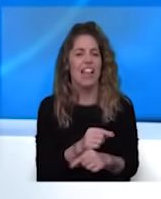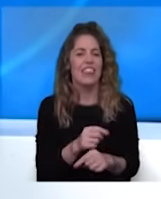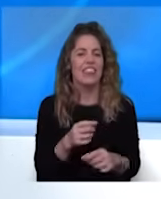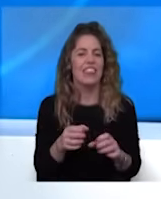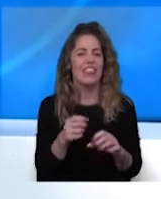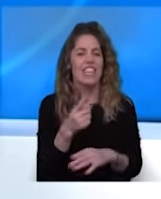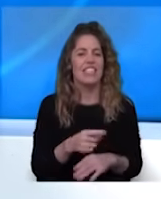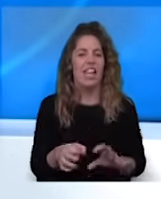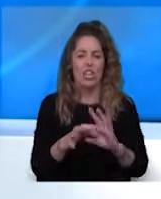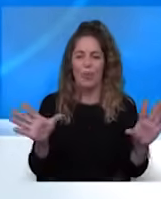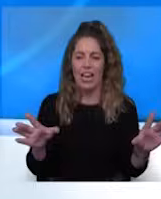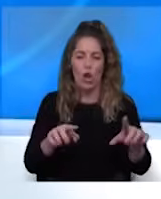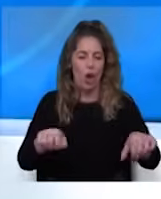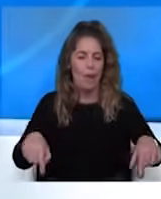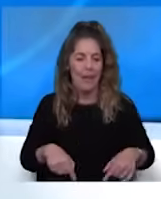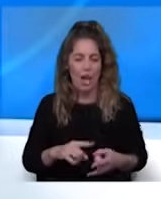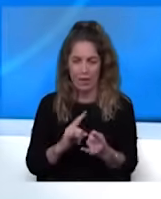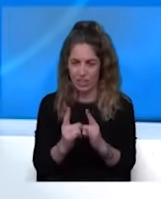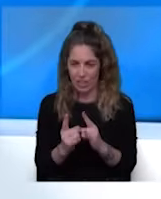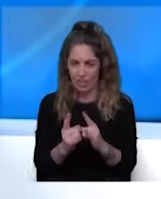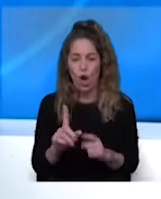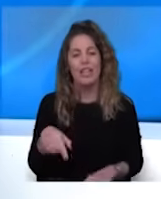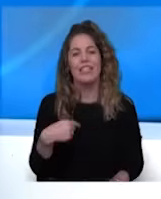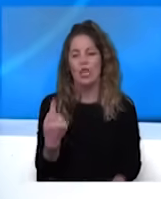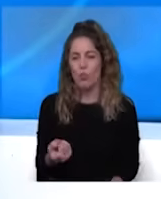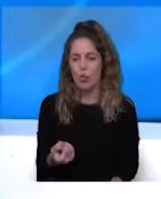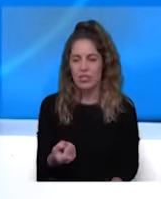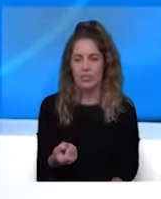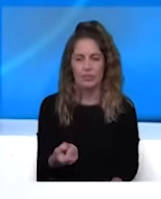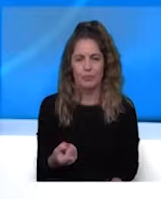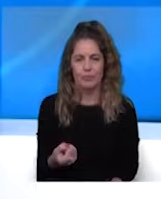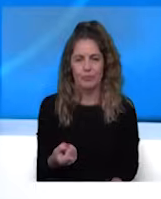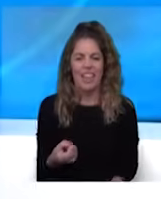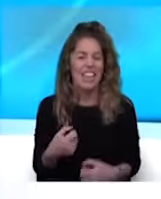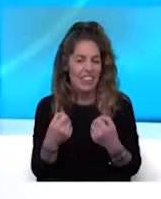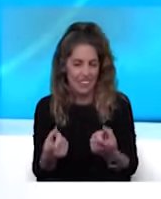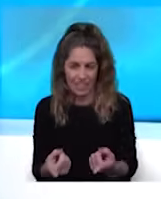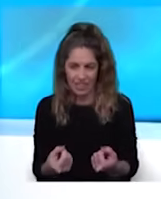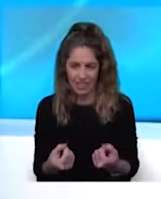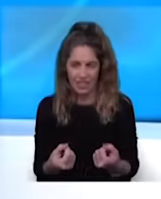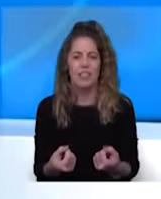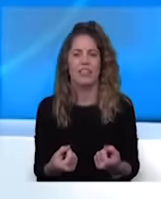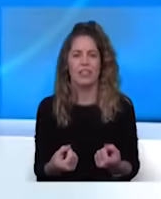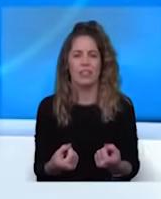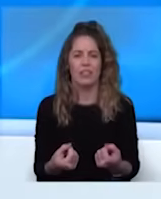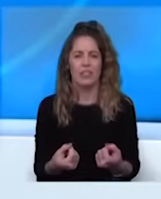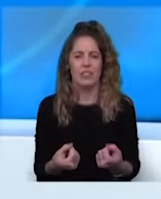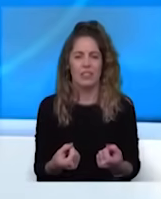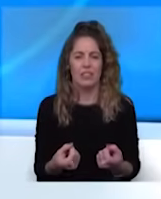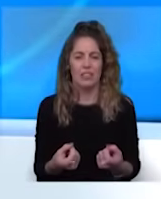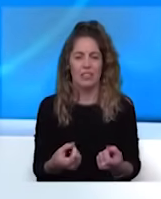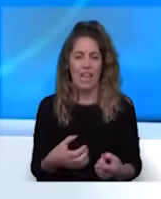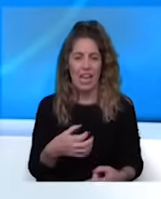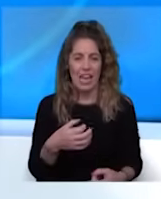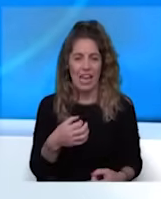Explanada del palacio legislativo y luego eh le entregan es en en el seminario